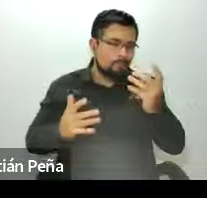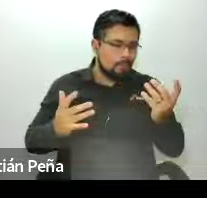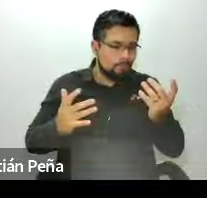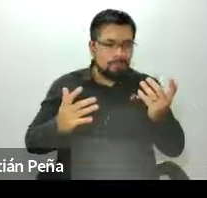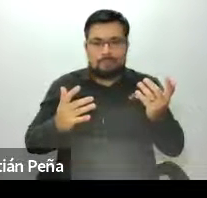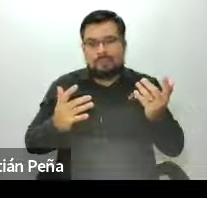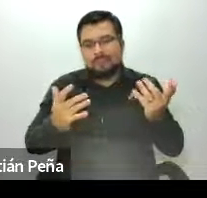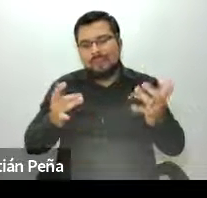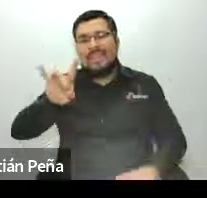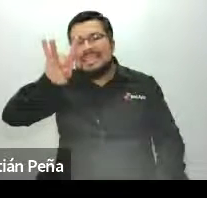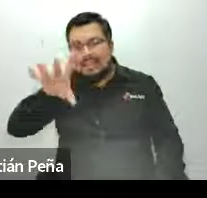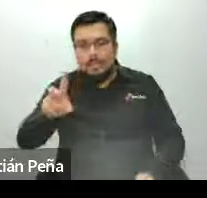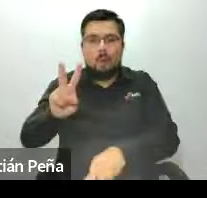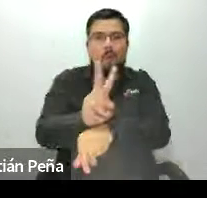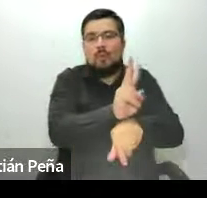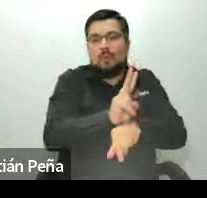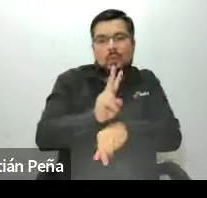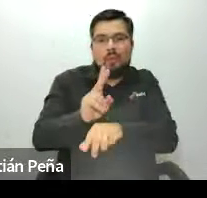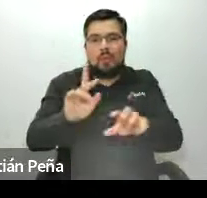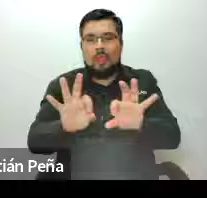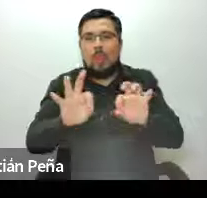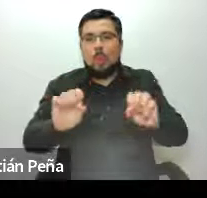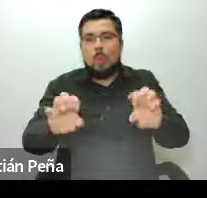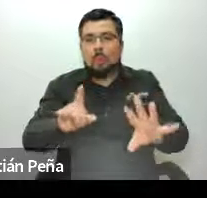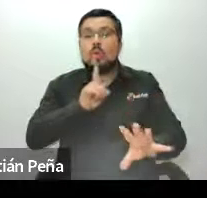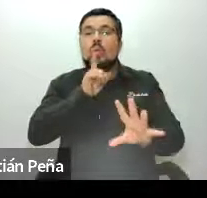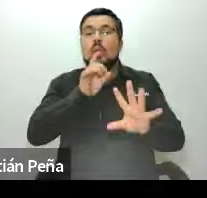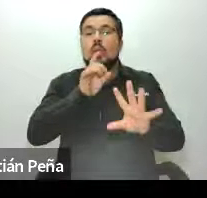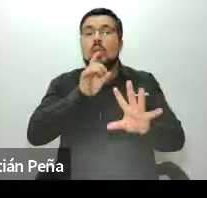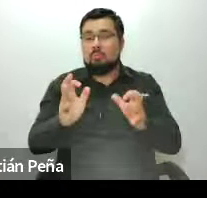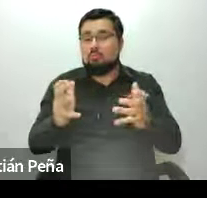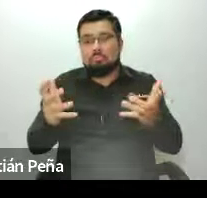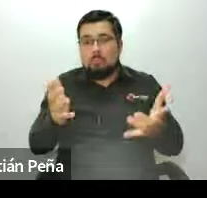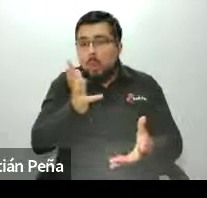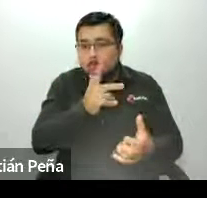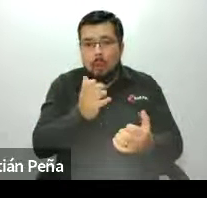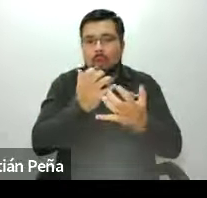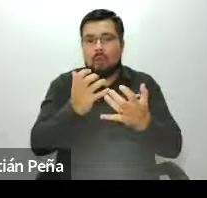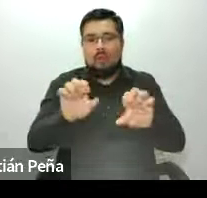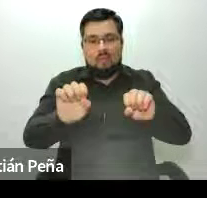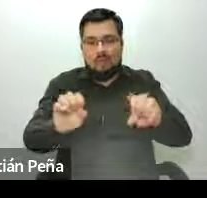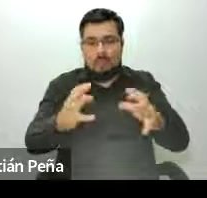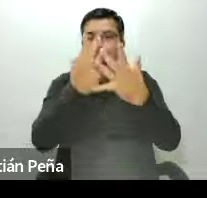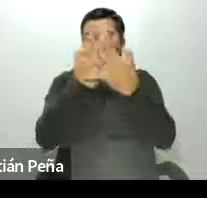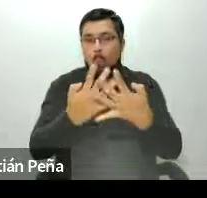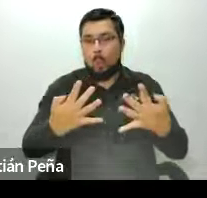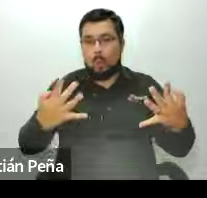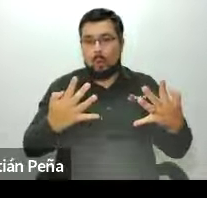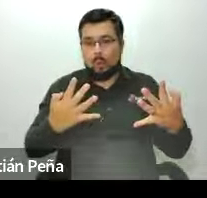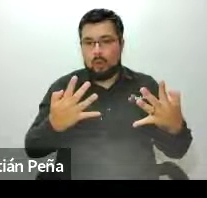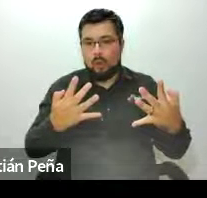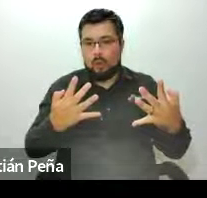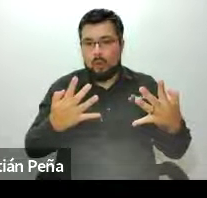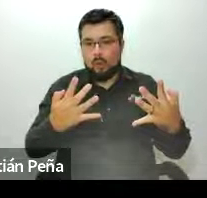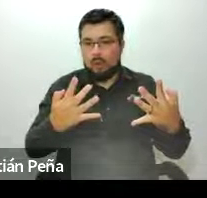y los profesores de educación especial tradicionalmente no tenemos la formación curricular que tiene un profesor de educación básica. Entonces, claro,